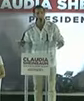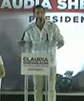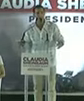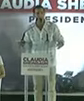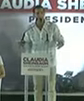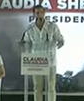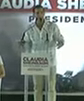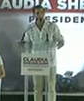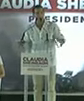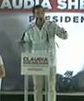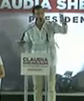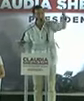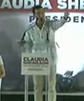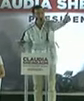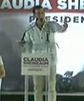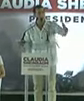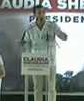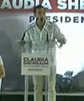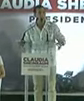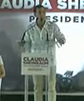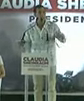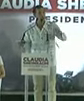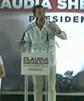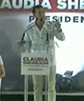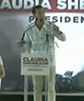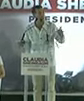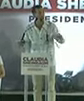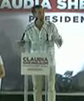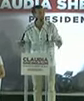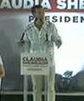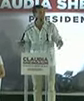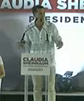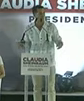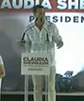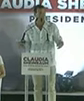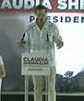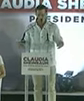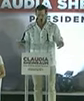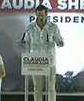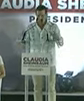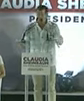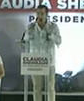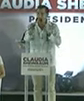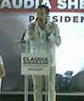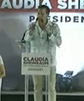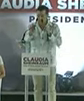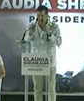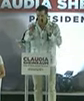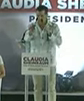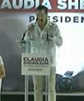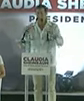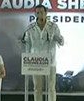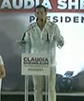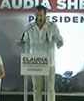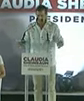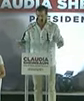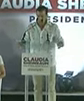ascorra como el del parque de Juan Pablo eso ya no se va a repetir porque ya no más injusticias